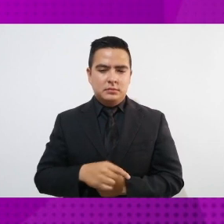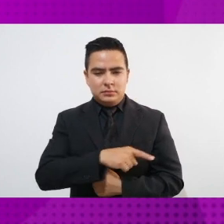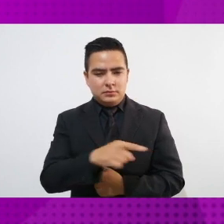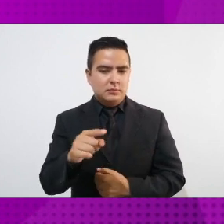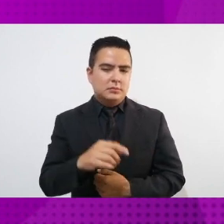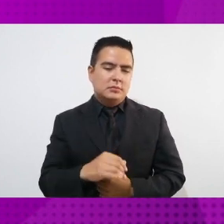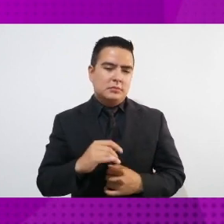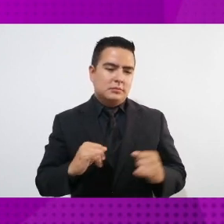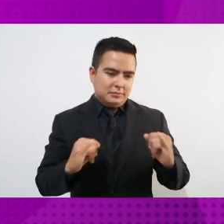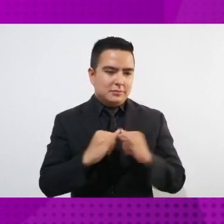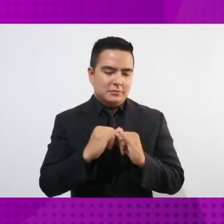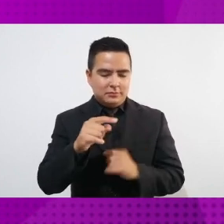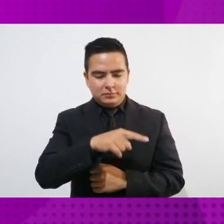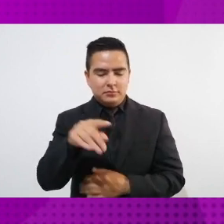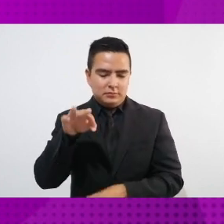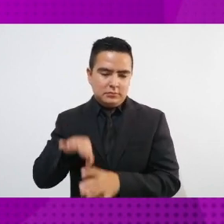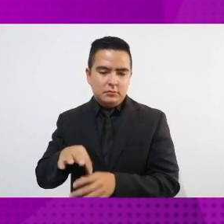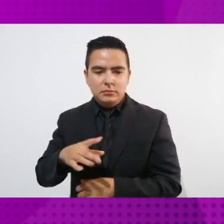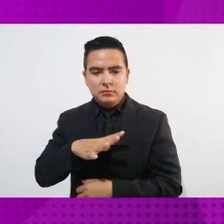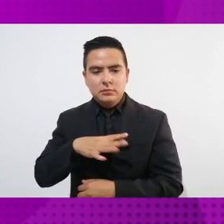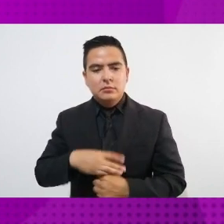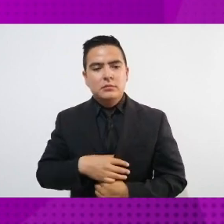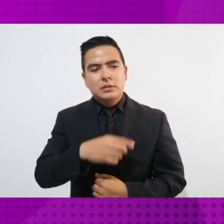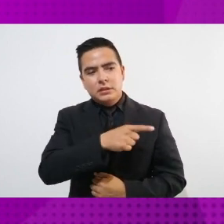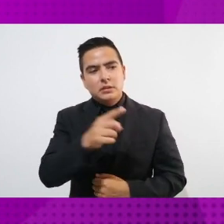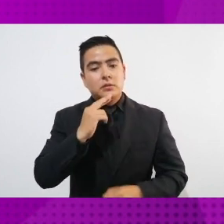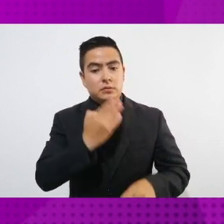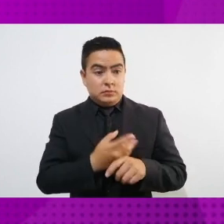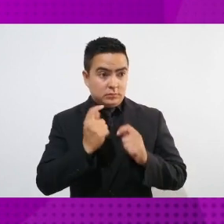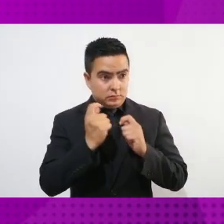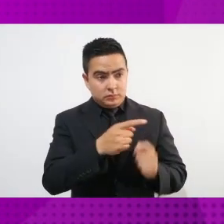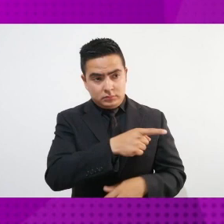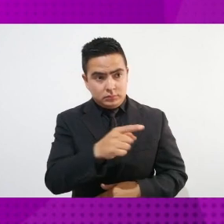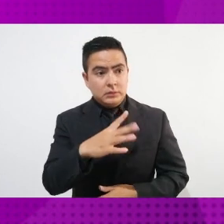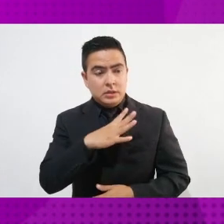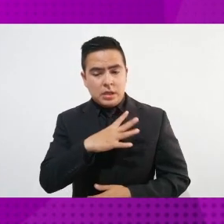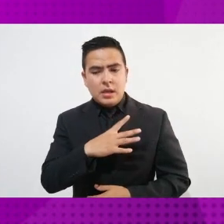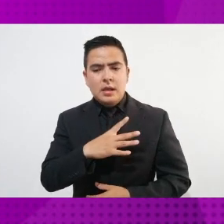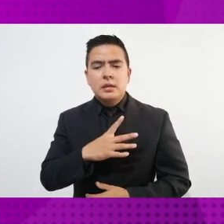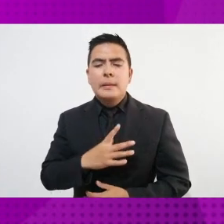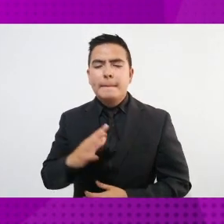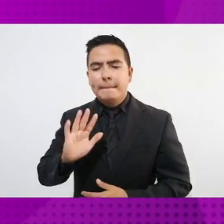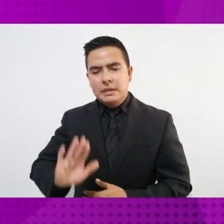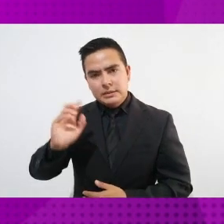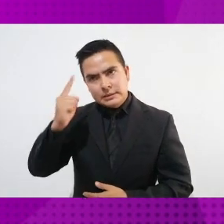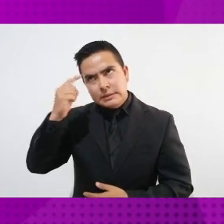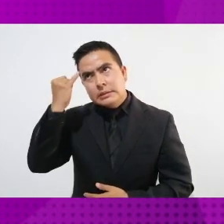las instituciones electorales, desafortunadamente en el sentido de que tienen que ser de verdad construir,